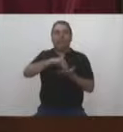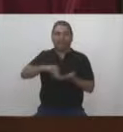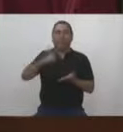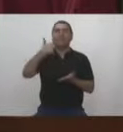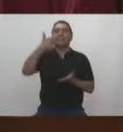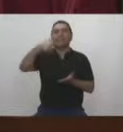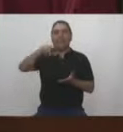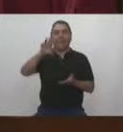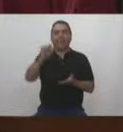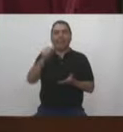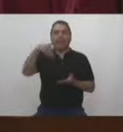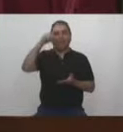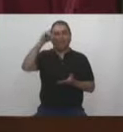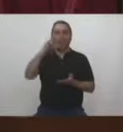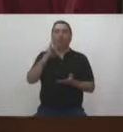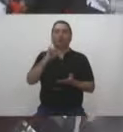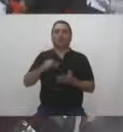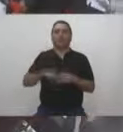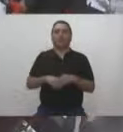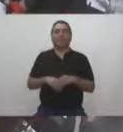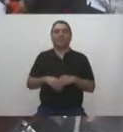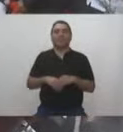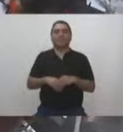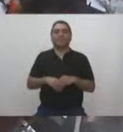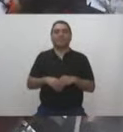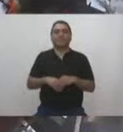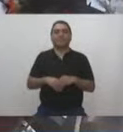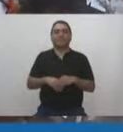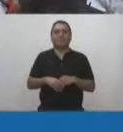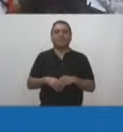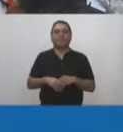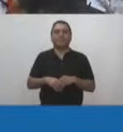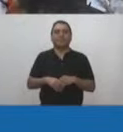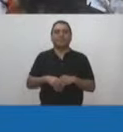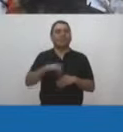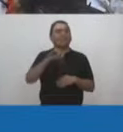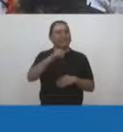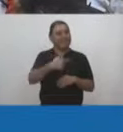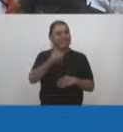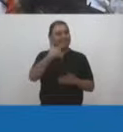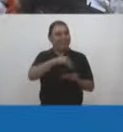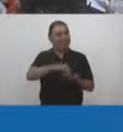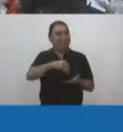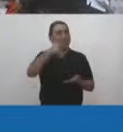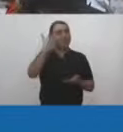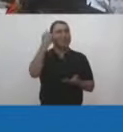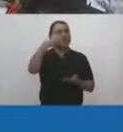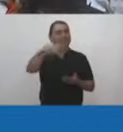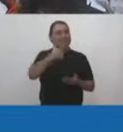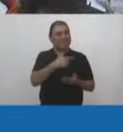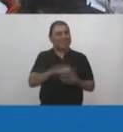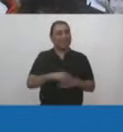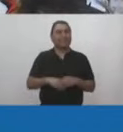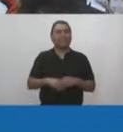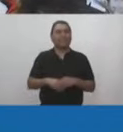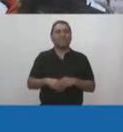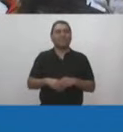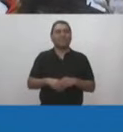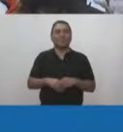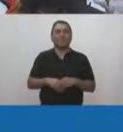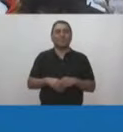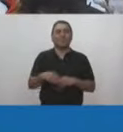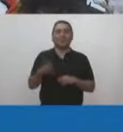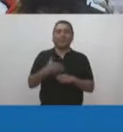que corresponde que un senador done o que arbitrariamente cada uno decida si a quién le da la plata que le sobra. Acá la idea es